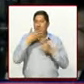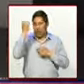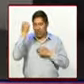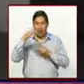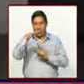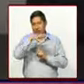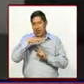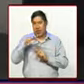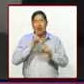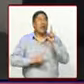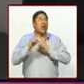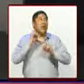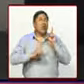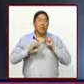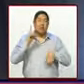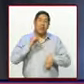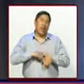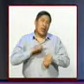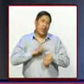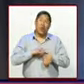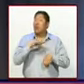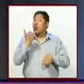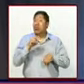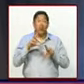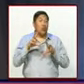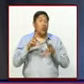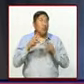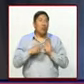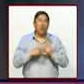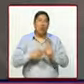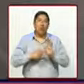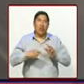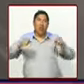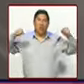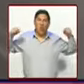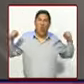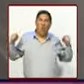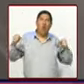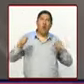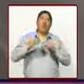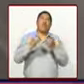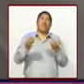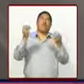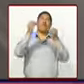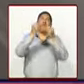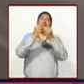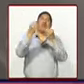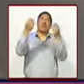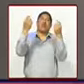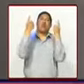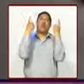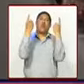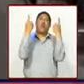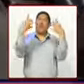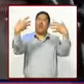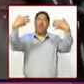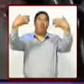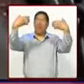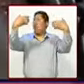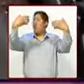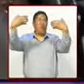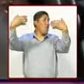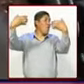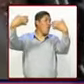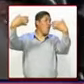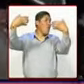mejores tomas. Algunos se dan el tiempo, otros muestran habilidades acrobáticas. Miren, con más de dos celulares. Parece que no le gusta